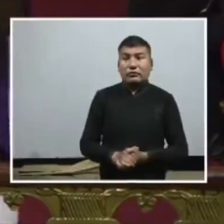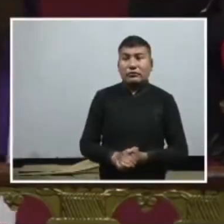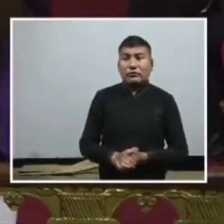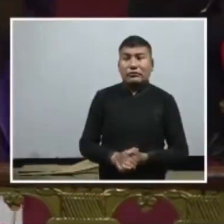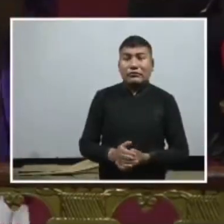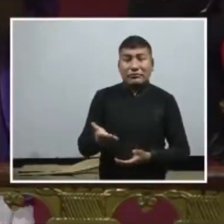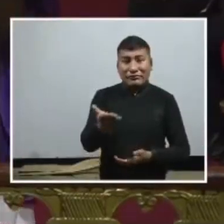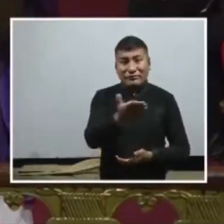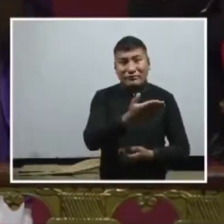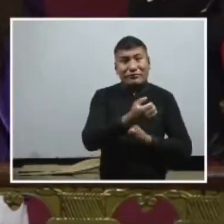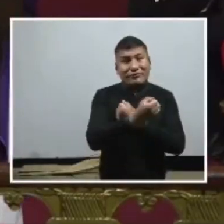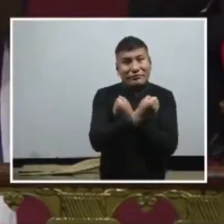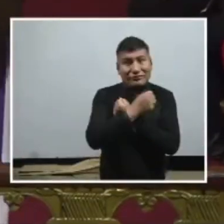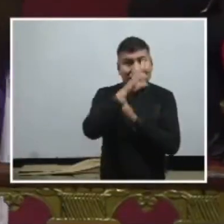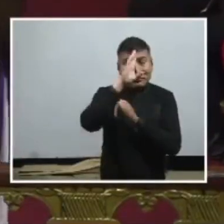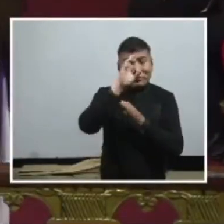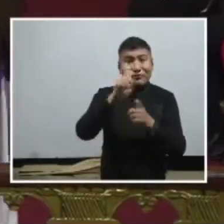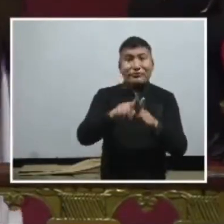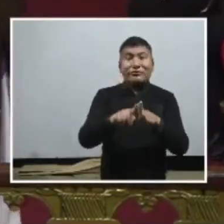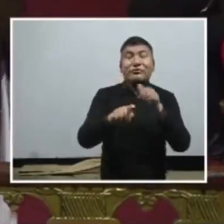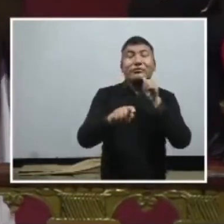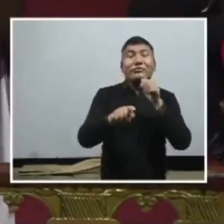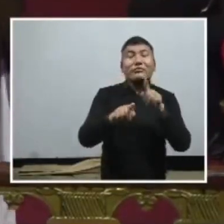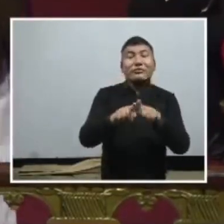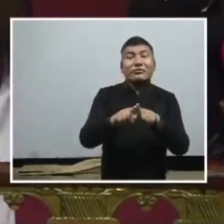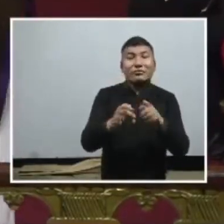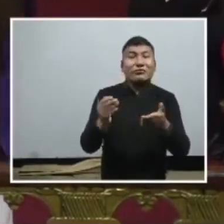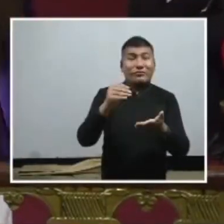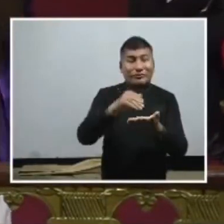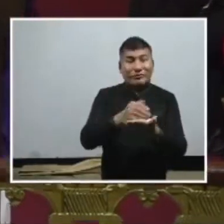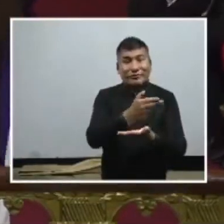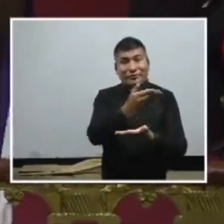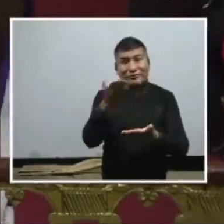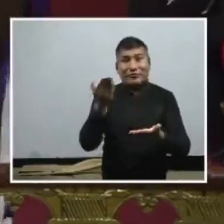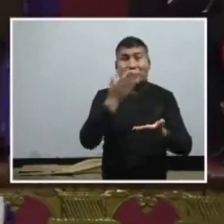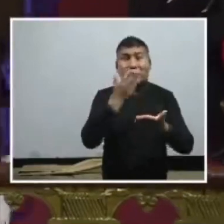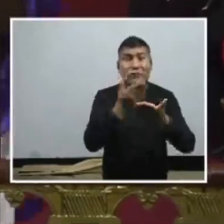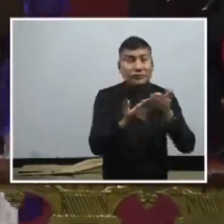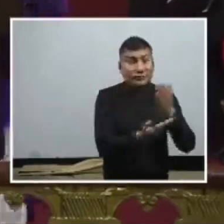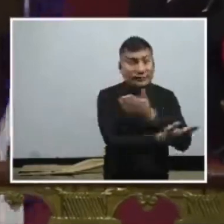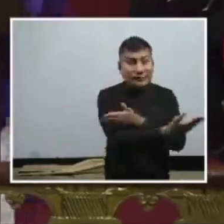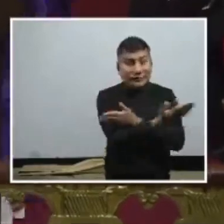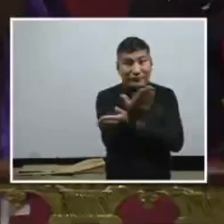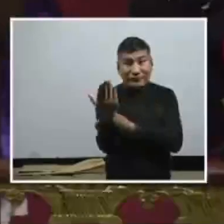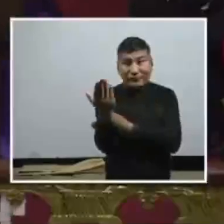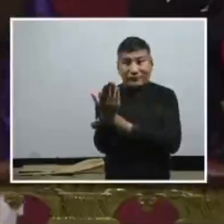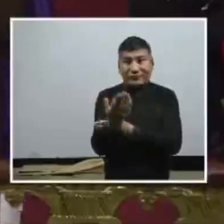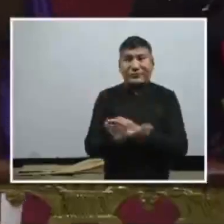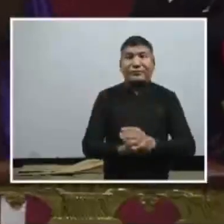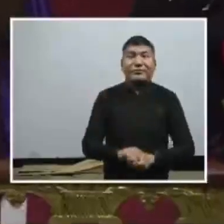Queridos hermanos y hermanas, de nuevo a todos, buenos días.